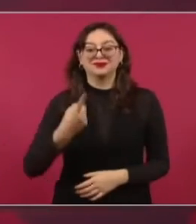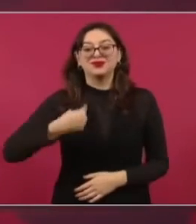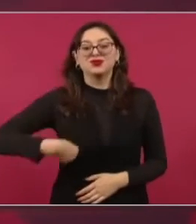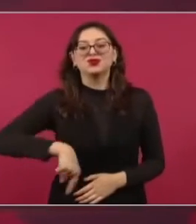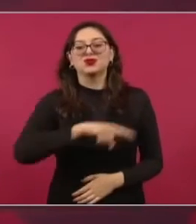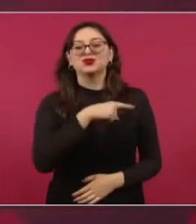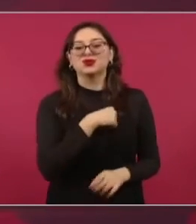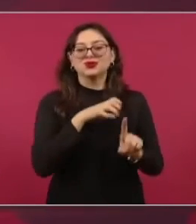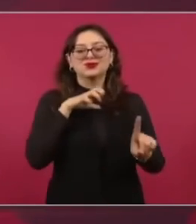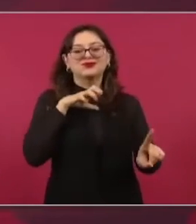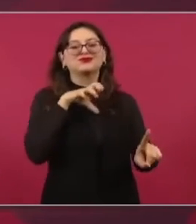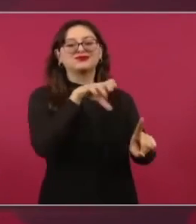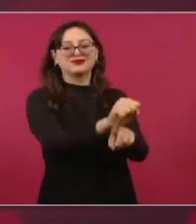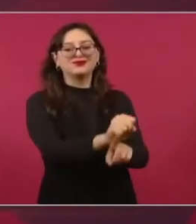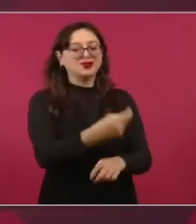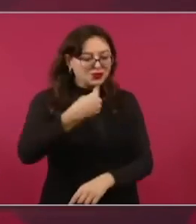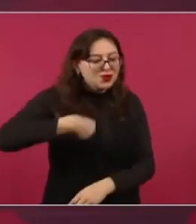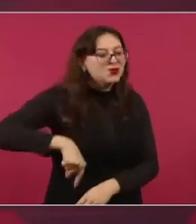nosotros.